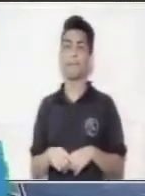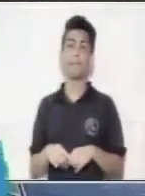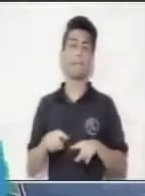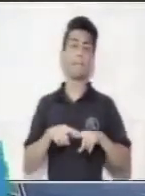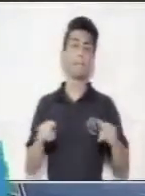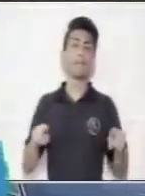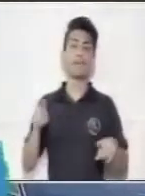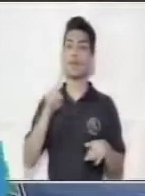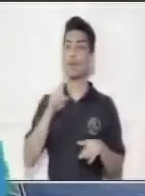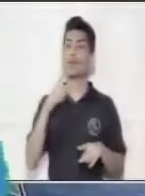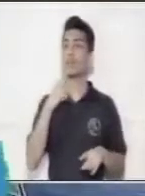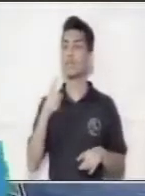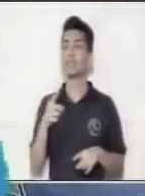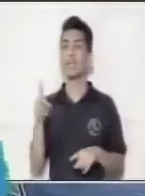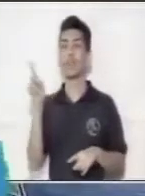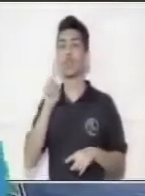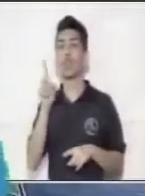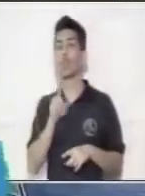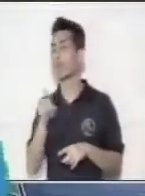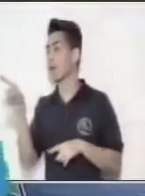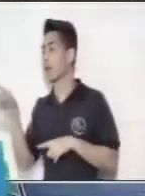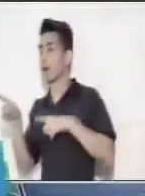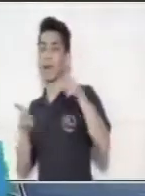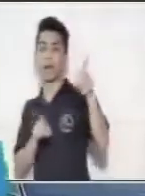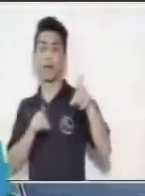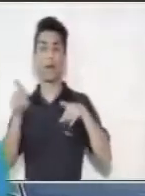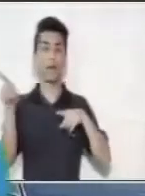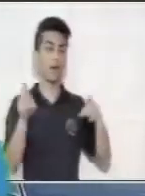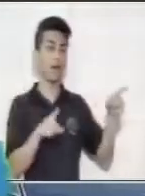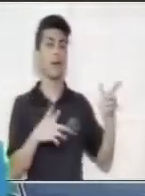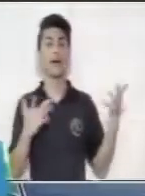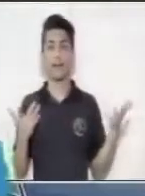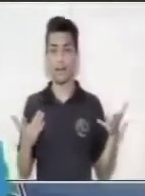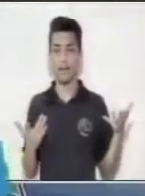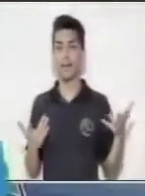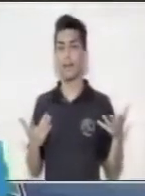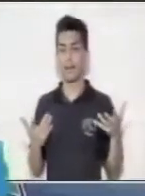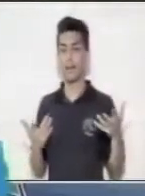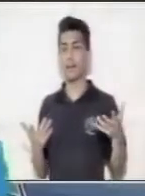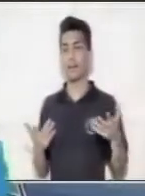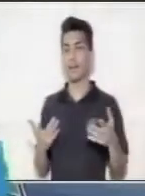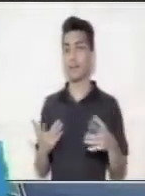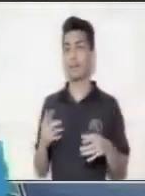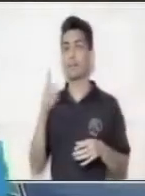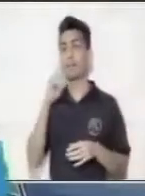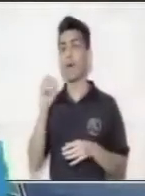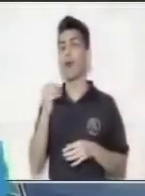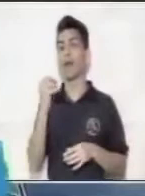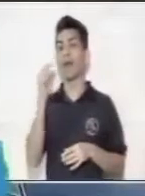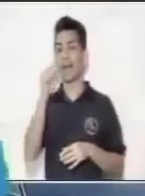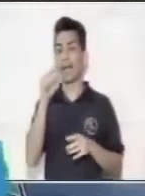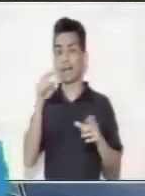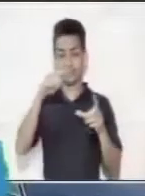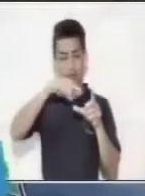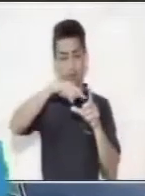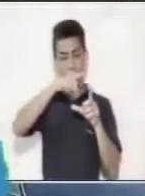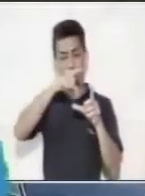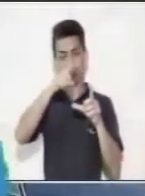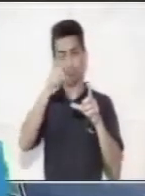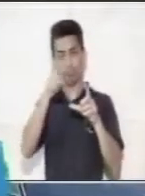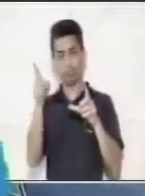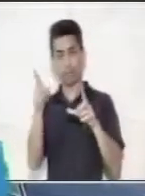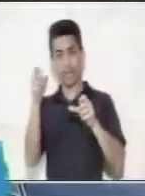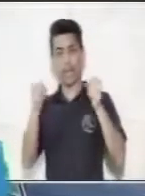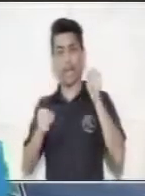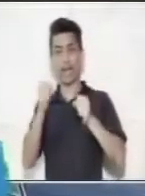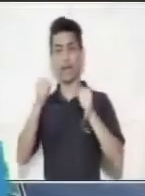dice la dirección del movimiento, no te indica la dirección del movimiento, porque ese relojito que va en el tablero del